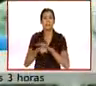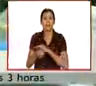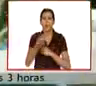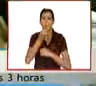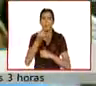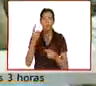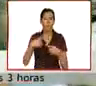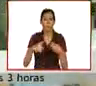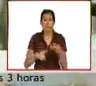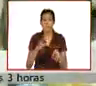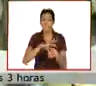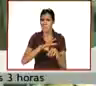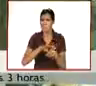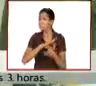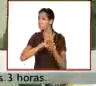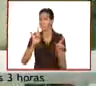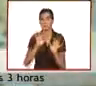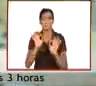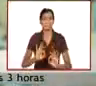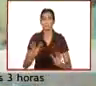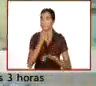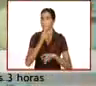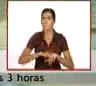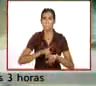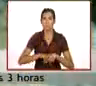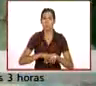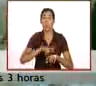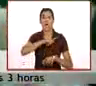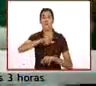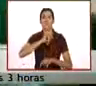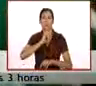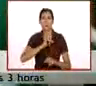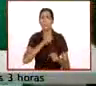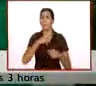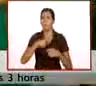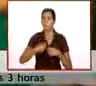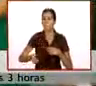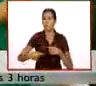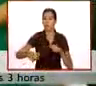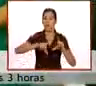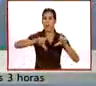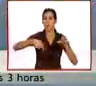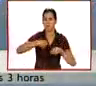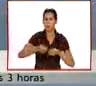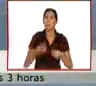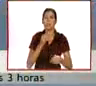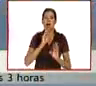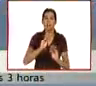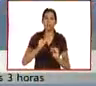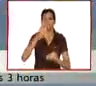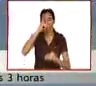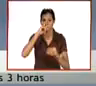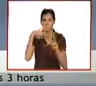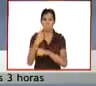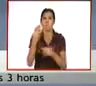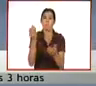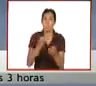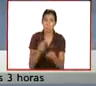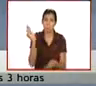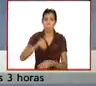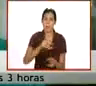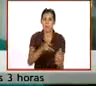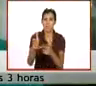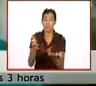alimenticios y médicos no fue suficiente, mientras aviones israelíes lanzaban volantes advirtiendo más ataques en las zonas